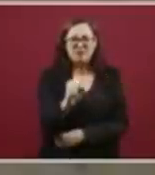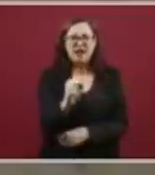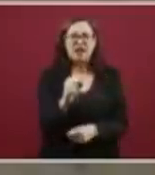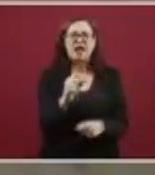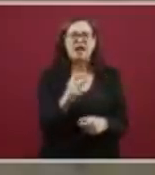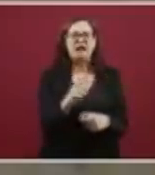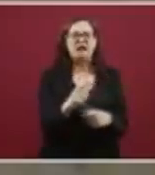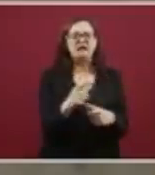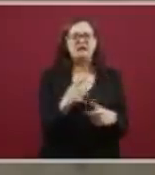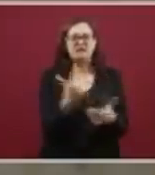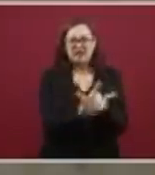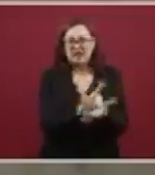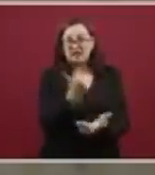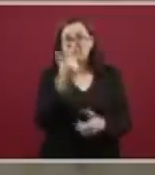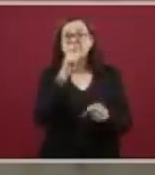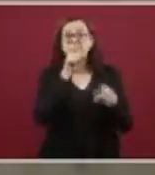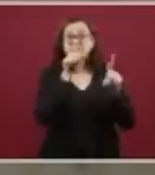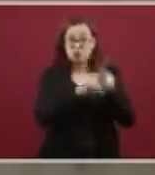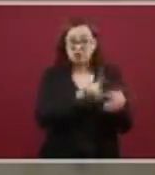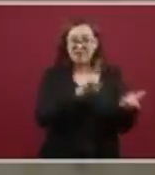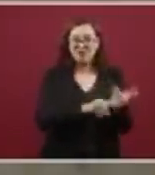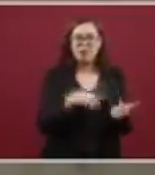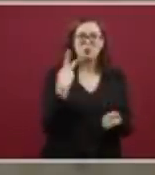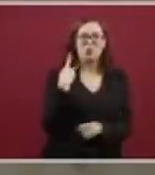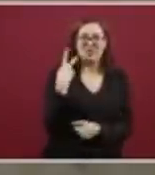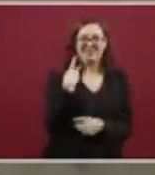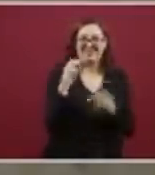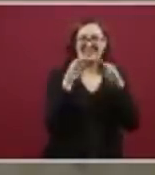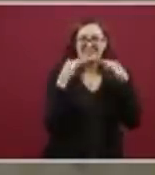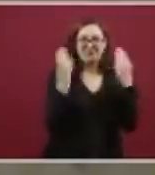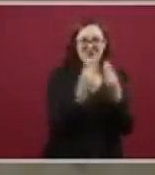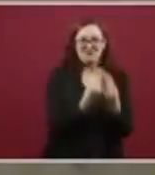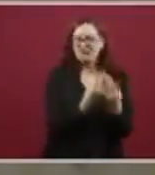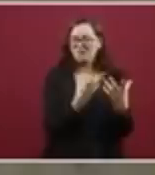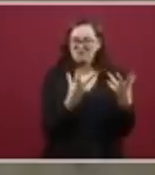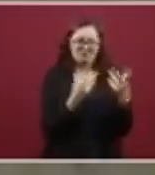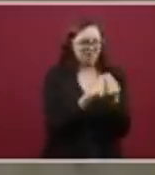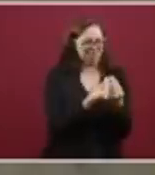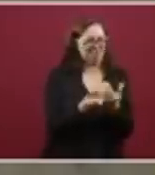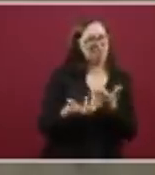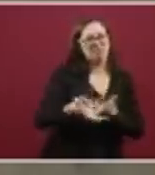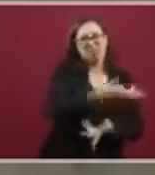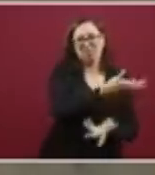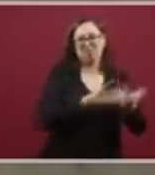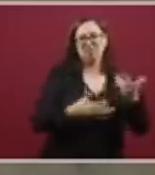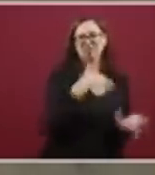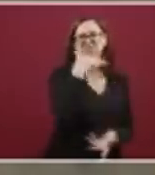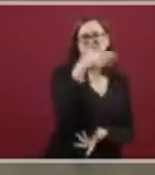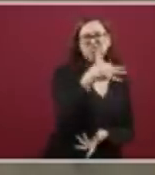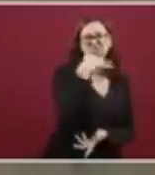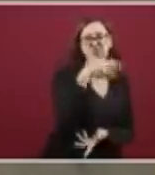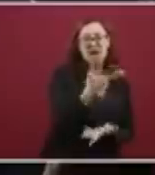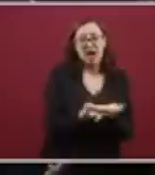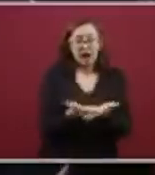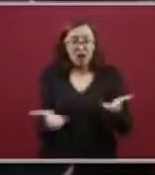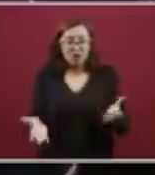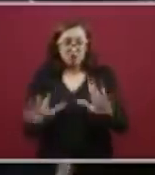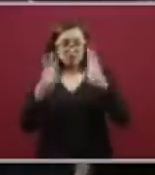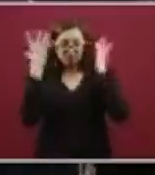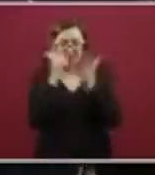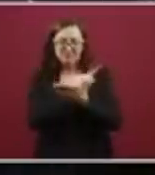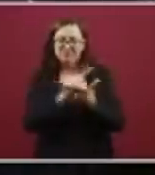blanco. Entonces es un proceso, pero es una ventaja el que no se permita